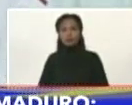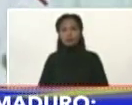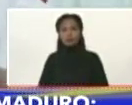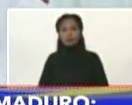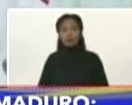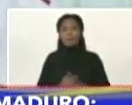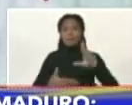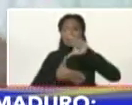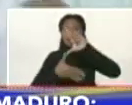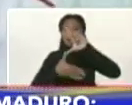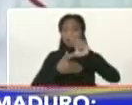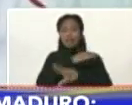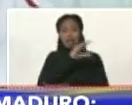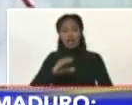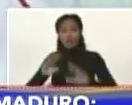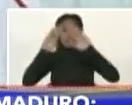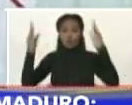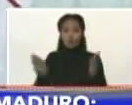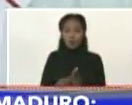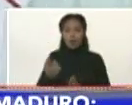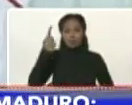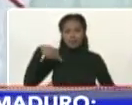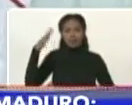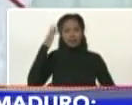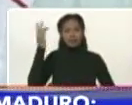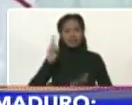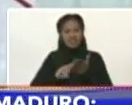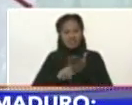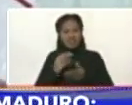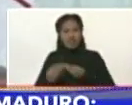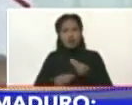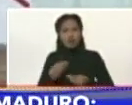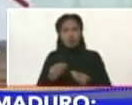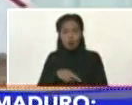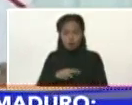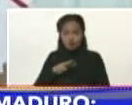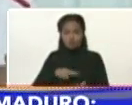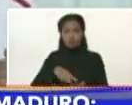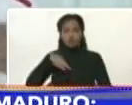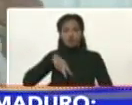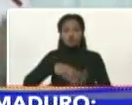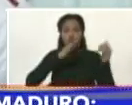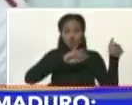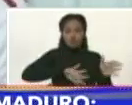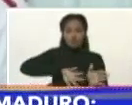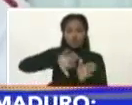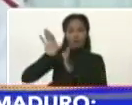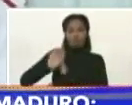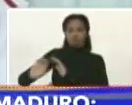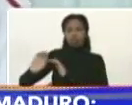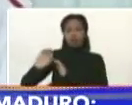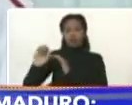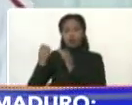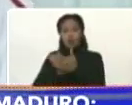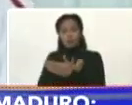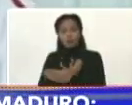América Latina, el Caribe y el mundo debe saber la verdad. Se ha levantado una ola de repudio al golpe de